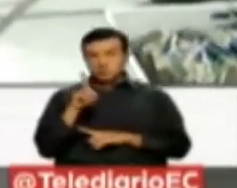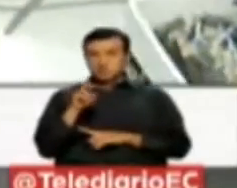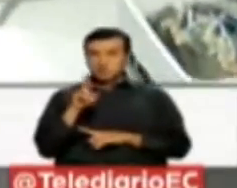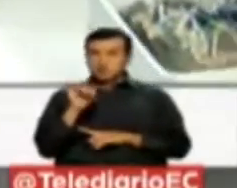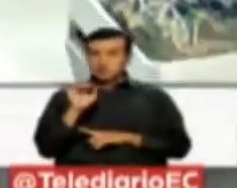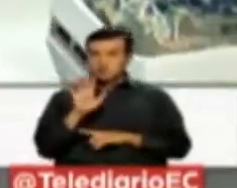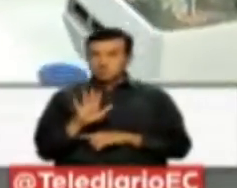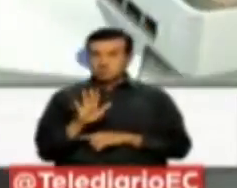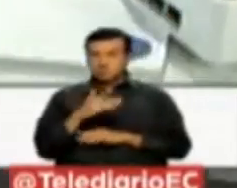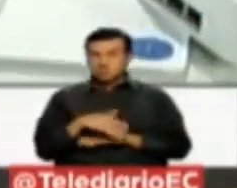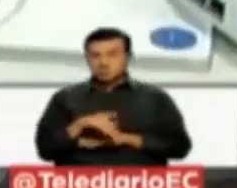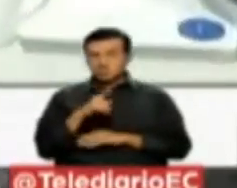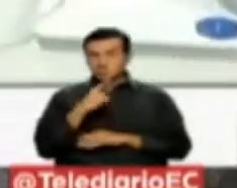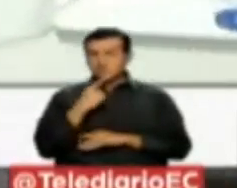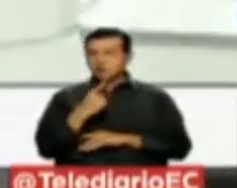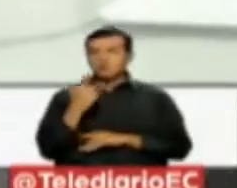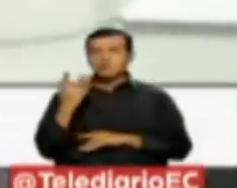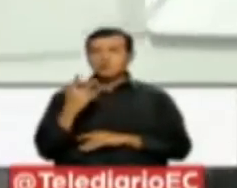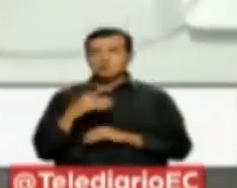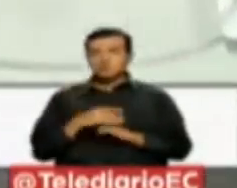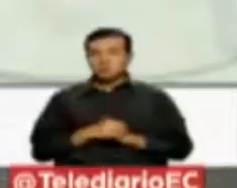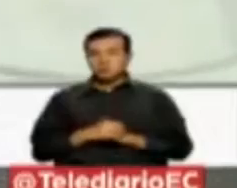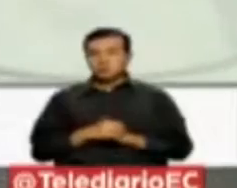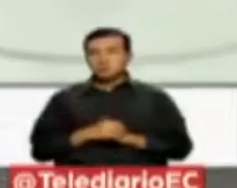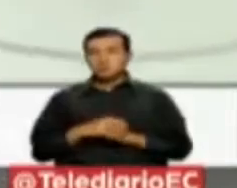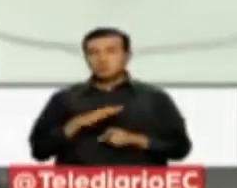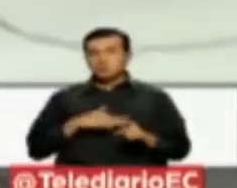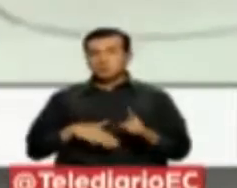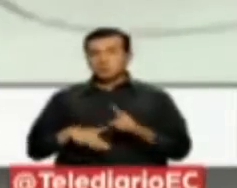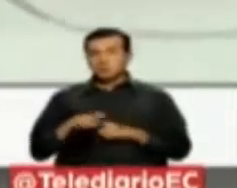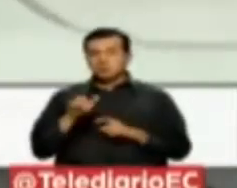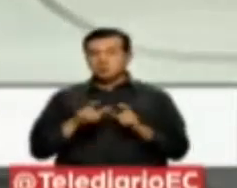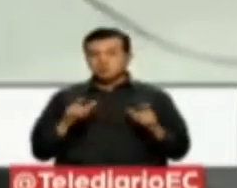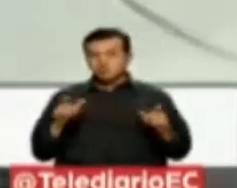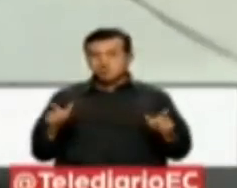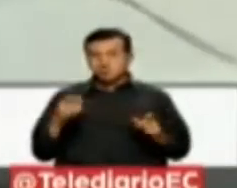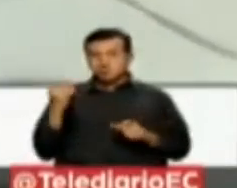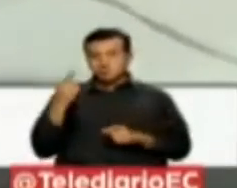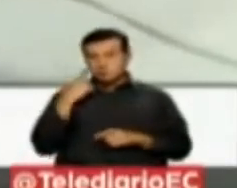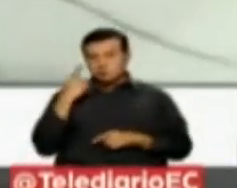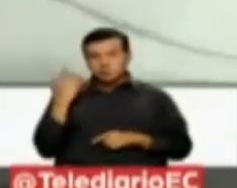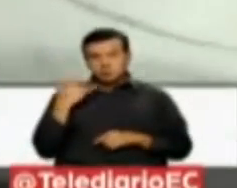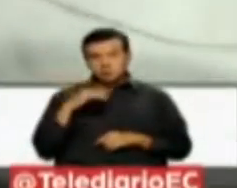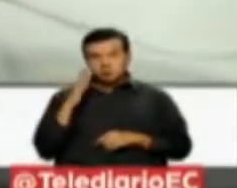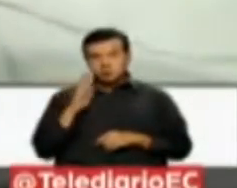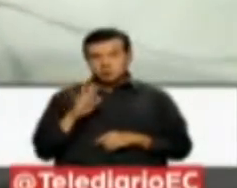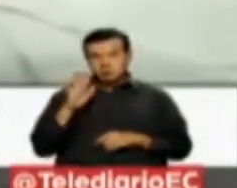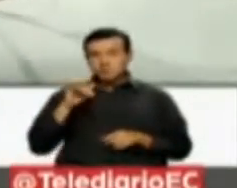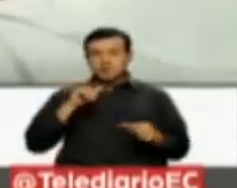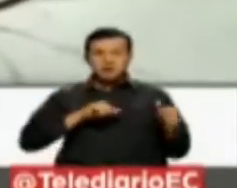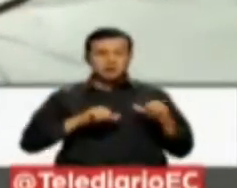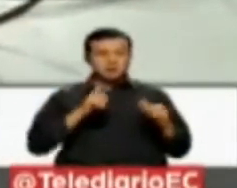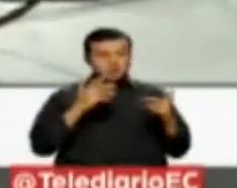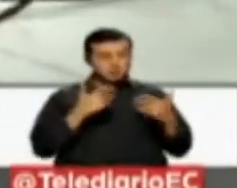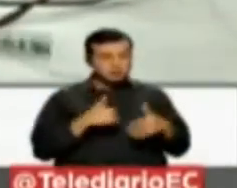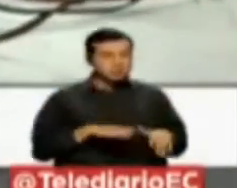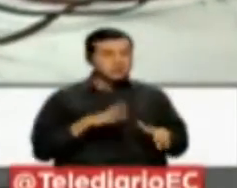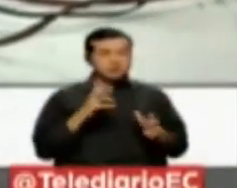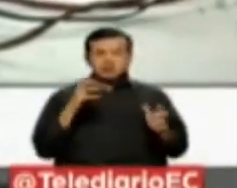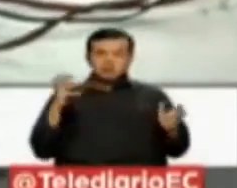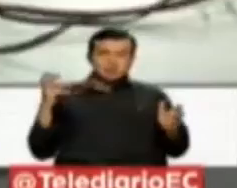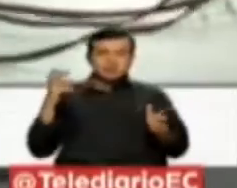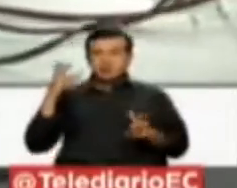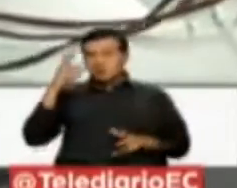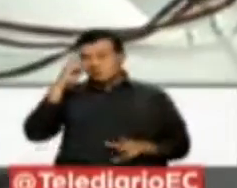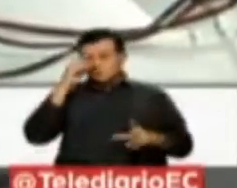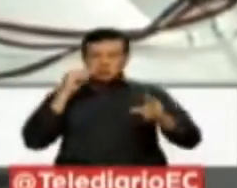momento, diciendo que en este espacio aquellos jóvenes que están saliendo de las aulas tienen ganas de